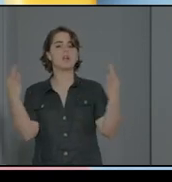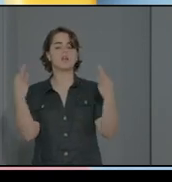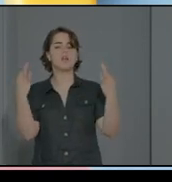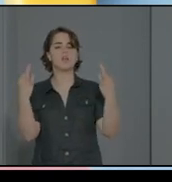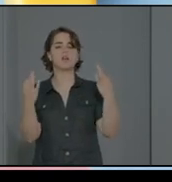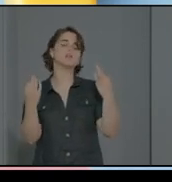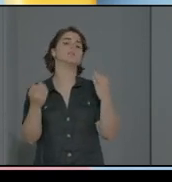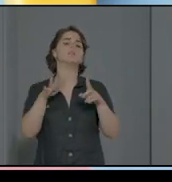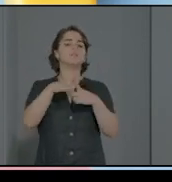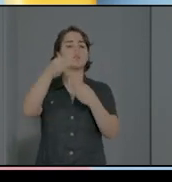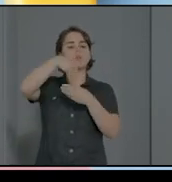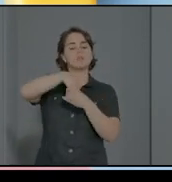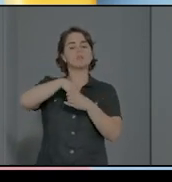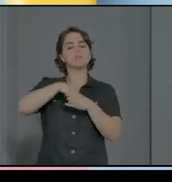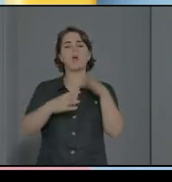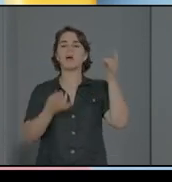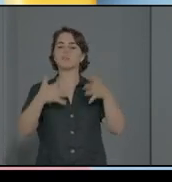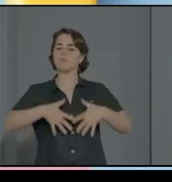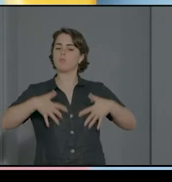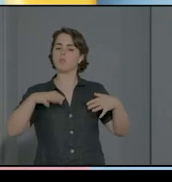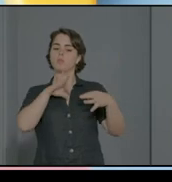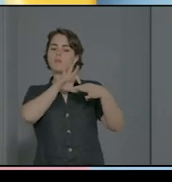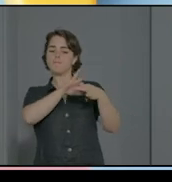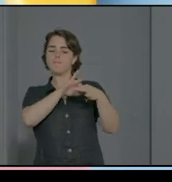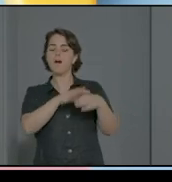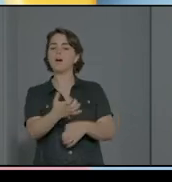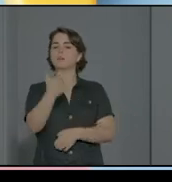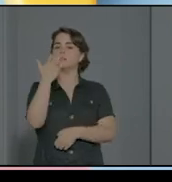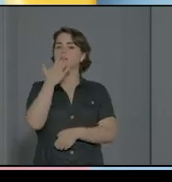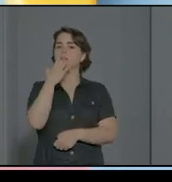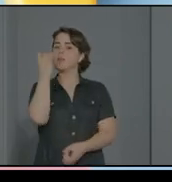situación. Así que cuanto más alta es la actividad